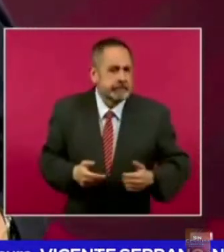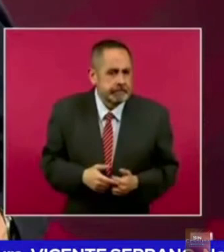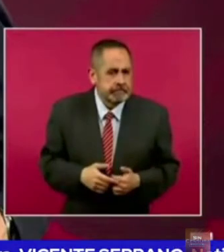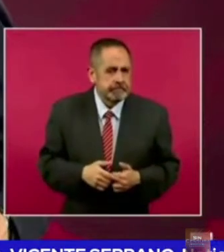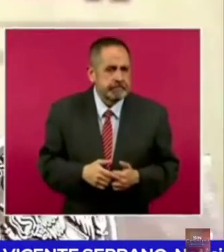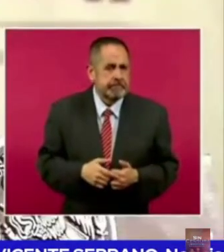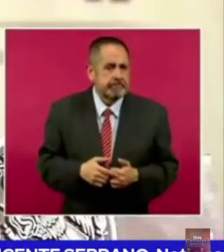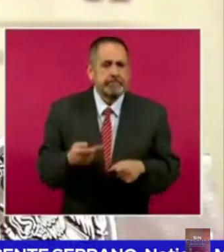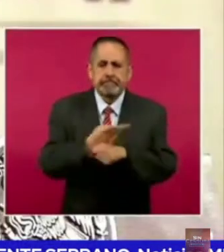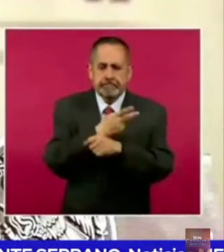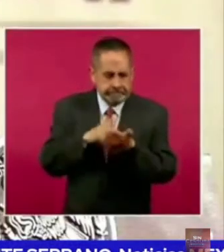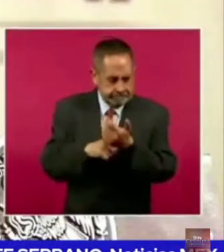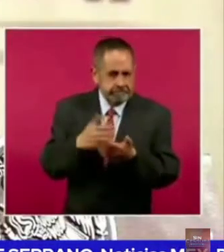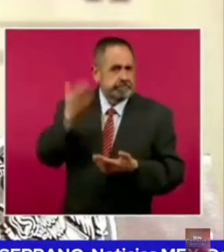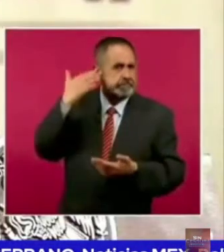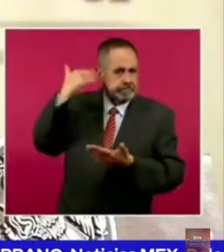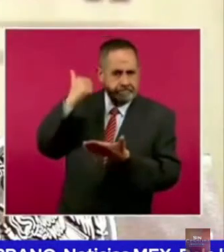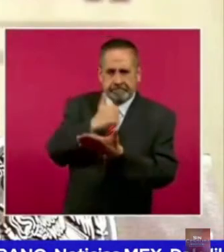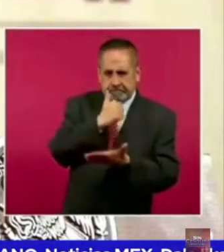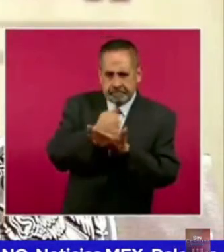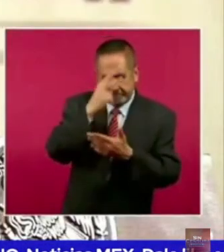en el aeropuerto?